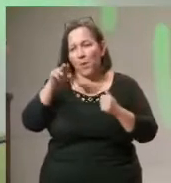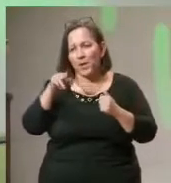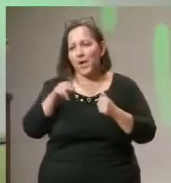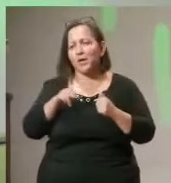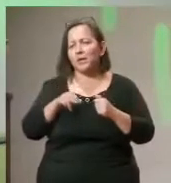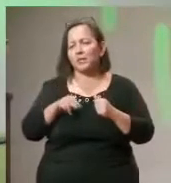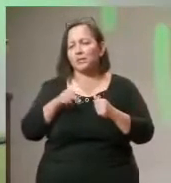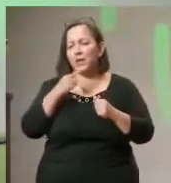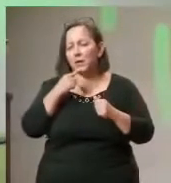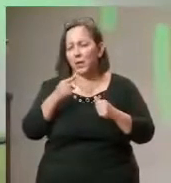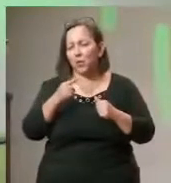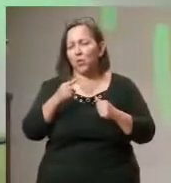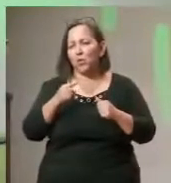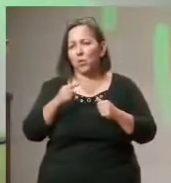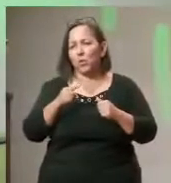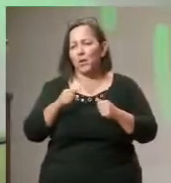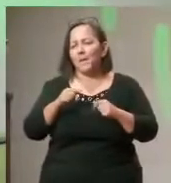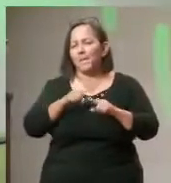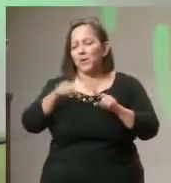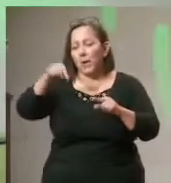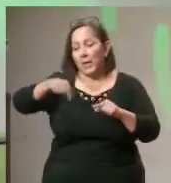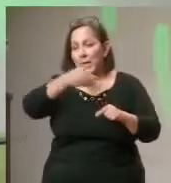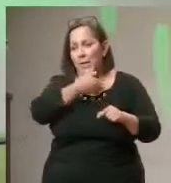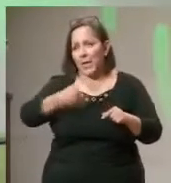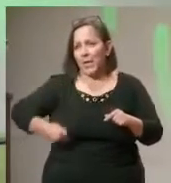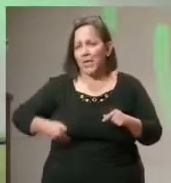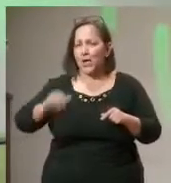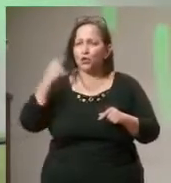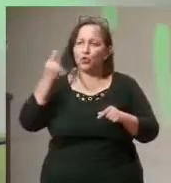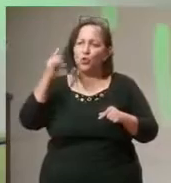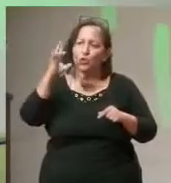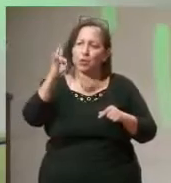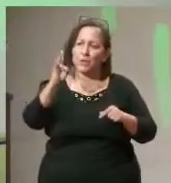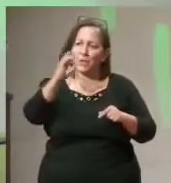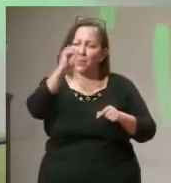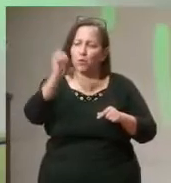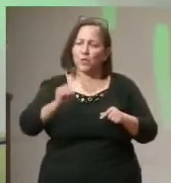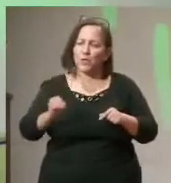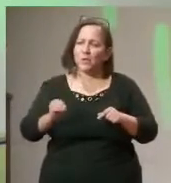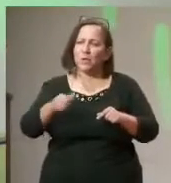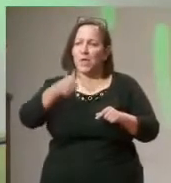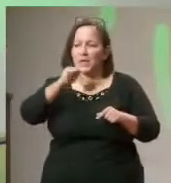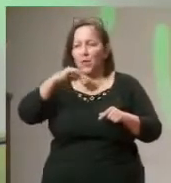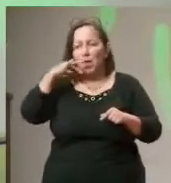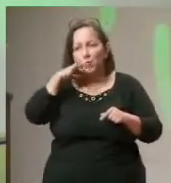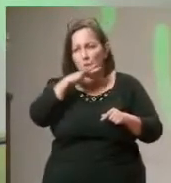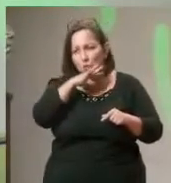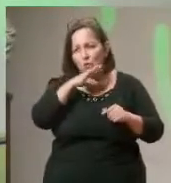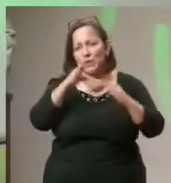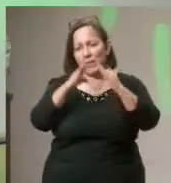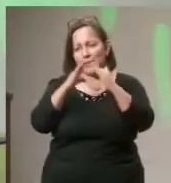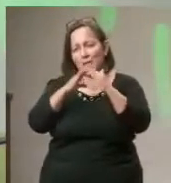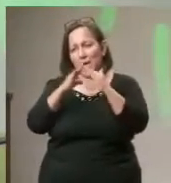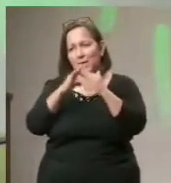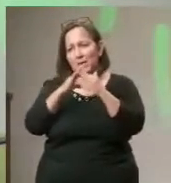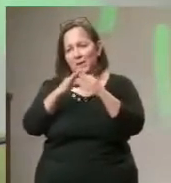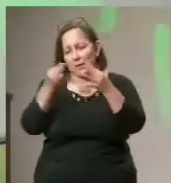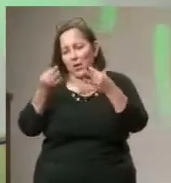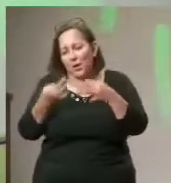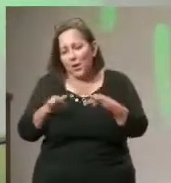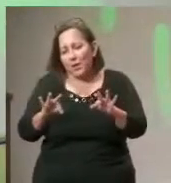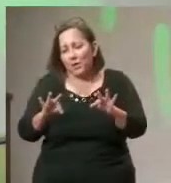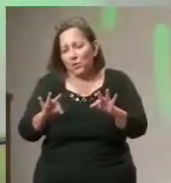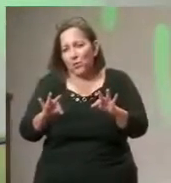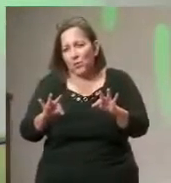Heredia solamente un 7% de las aguas residuales de las viviendas se están